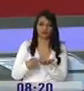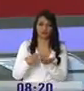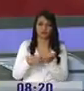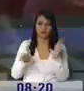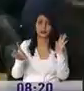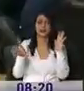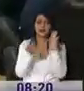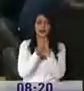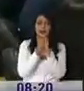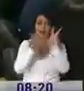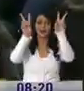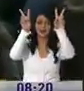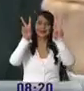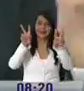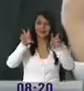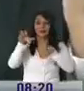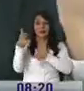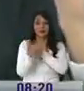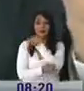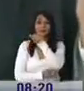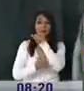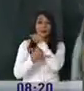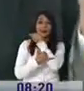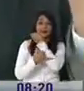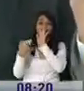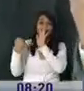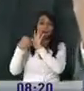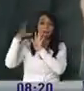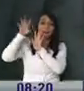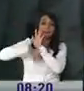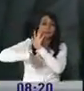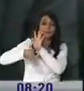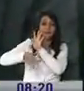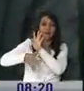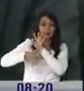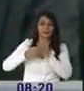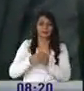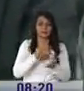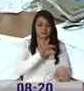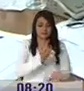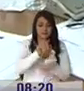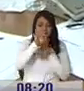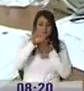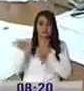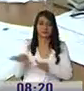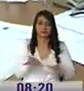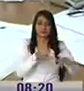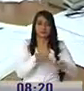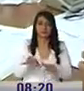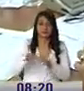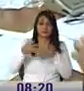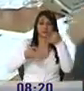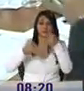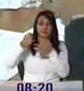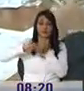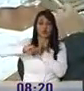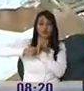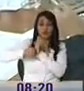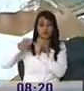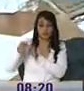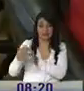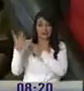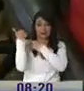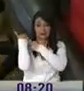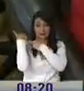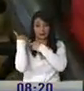referente a los paraísos fiscales Wilson Vallejo coordinador jurídico de la contraloría argumentó que organismo no tiene facultades para